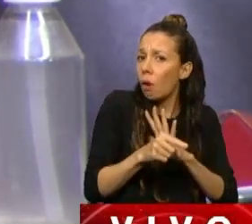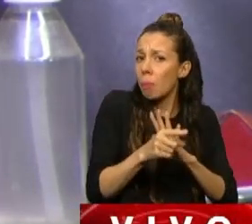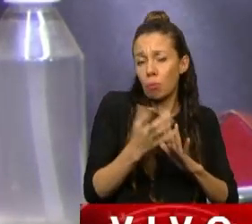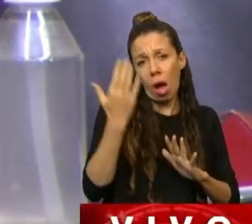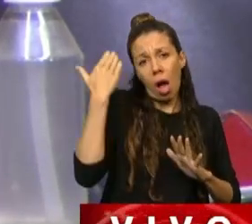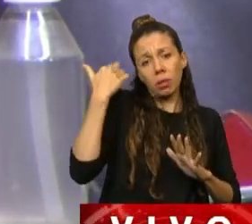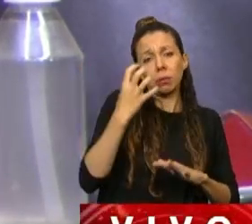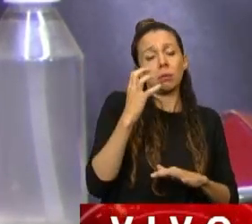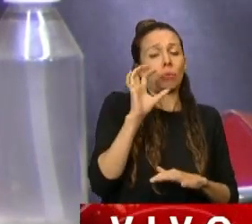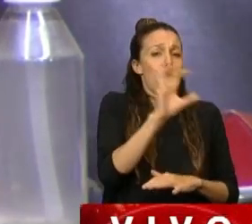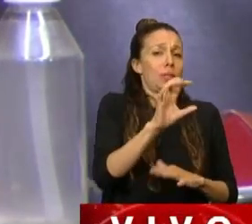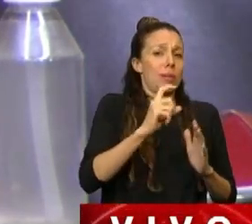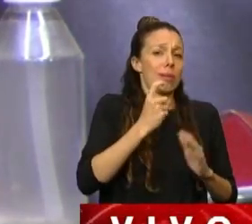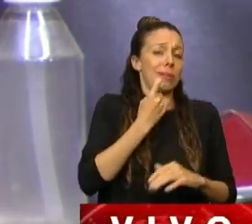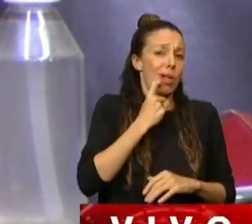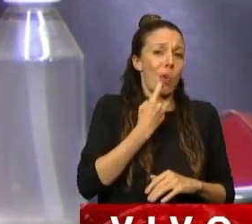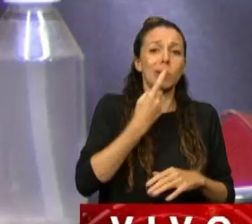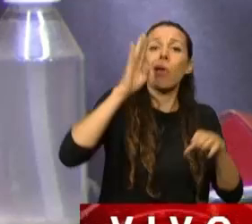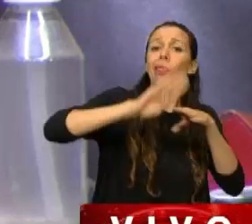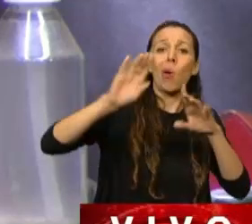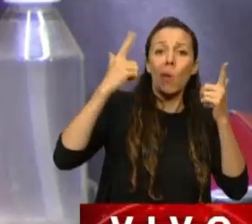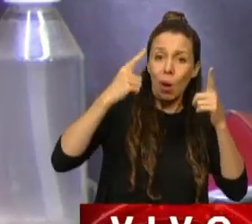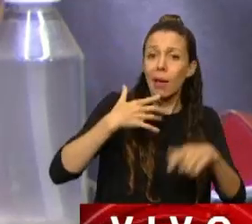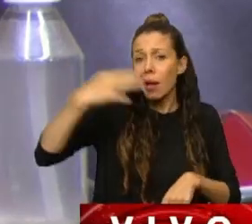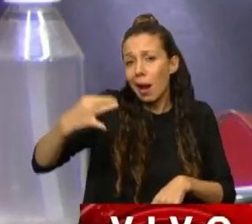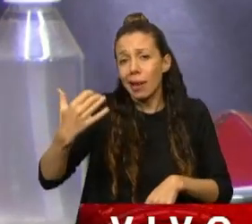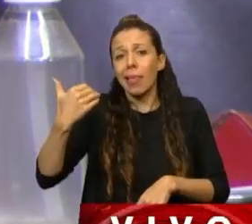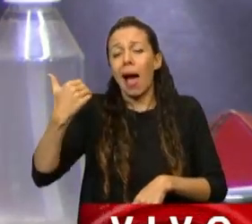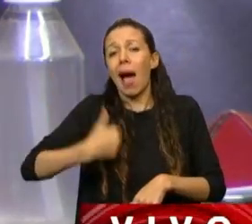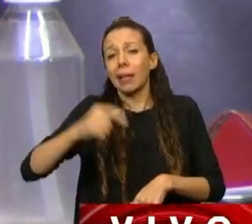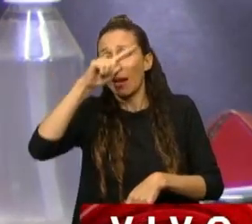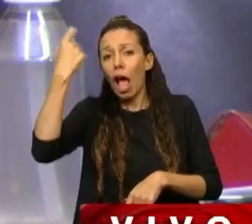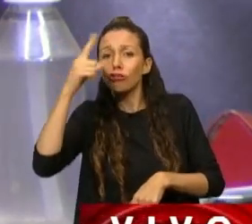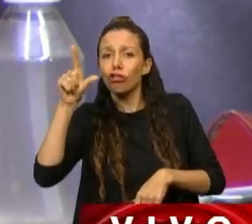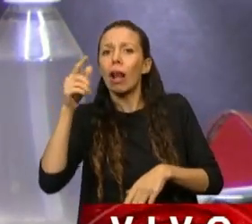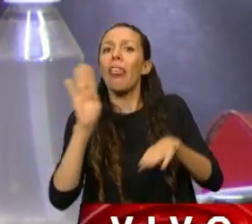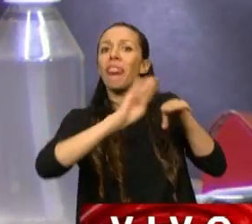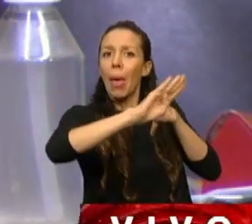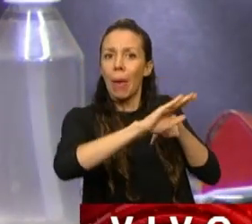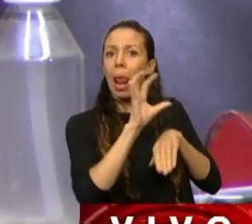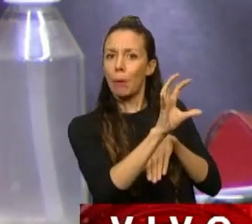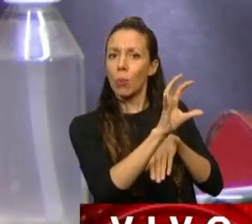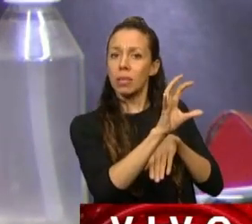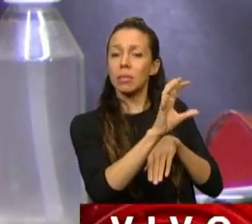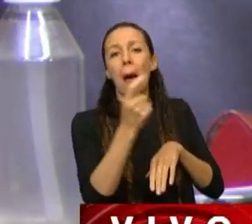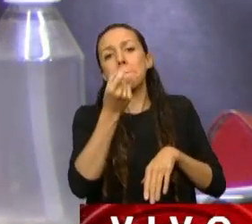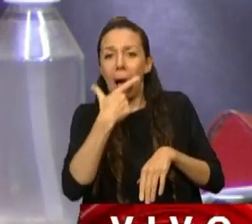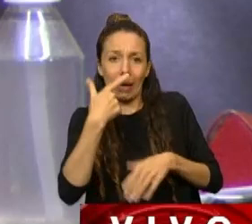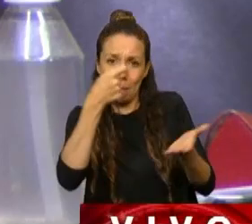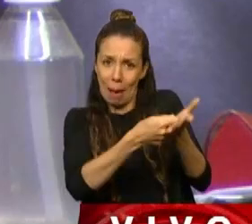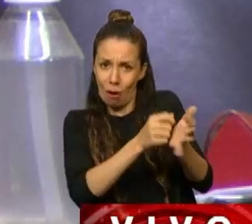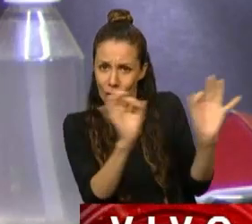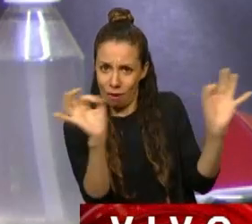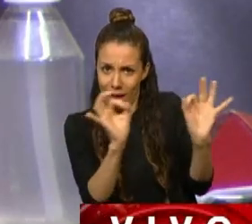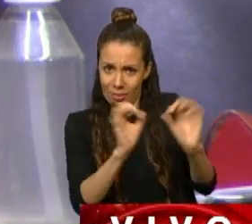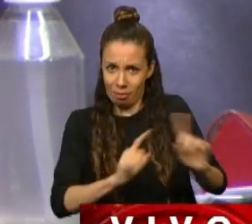deuda del contrario de es la nación le debía la provincia y macri tampoco le pagó en su momento sin embargo lo que más me llamó la atención